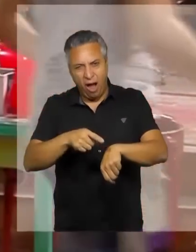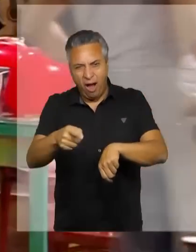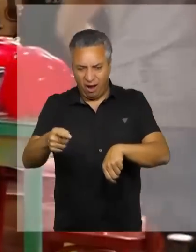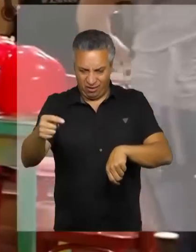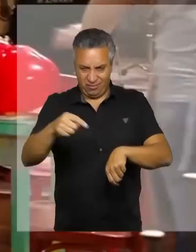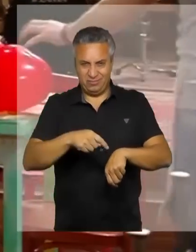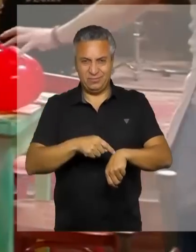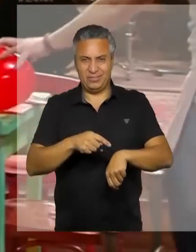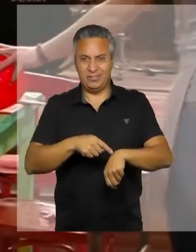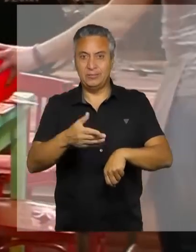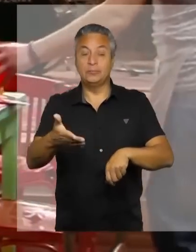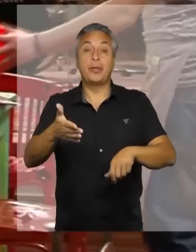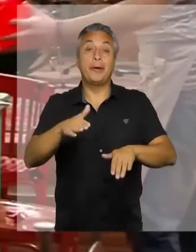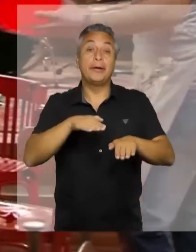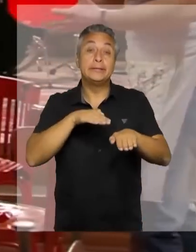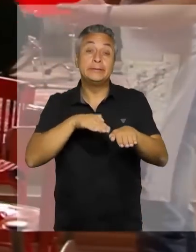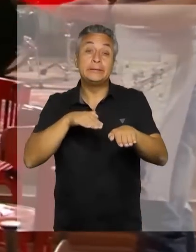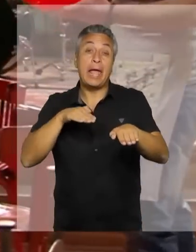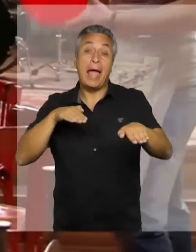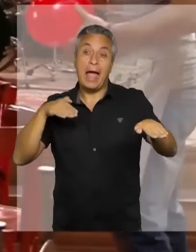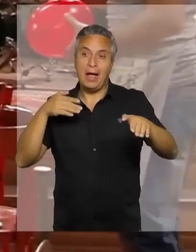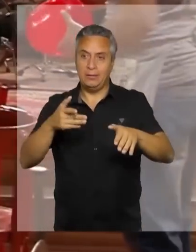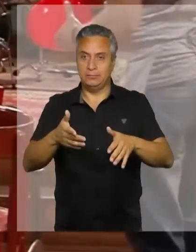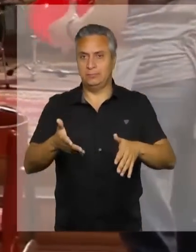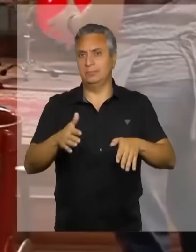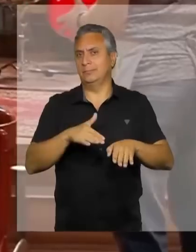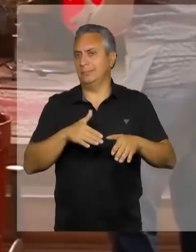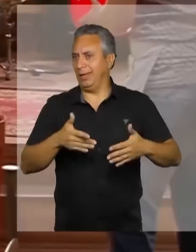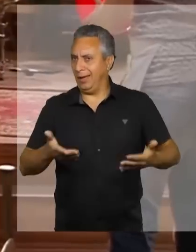taco, hijito, el taco. Taco, taconazo.